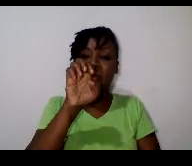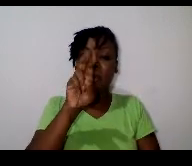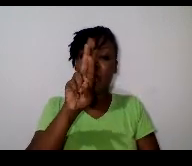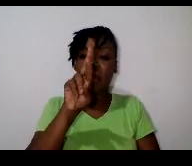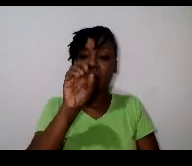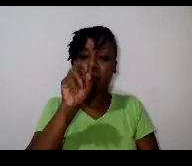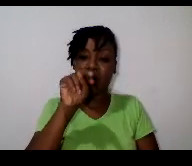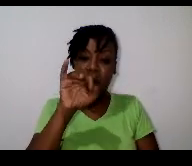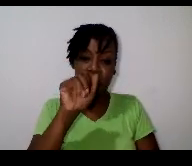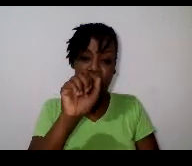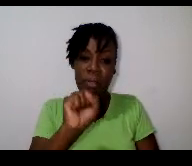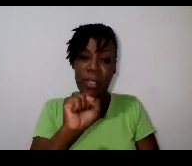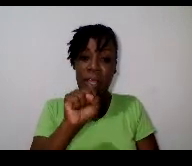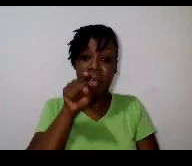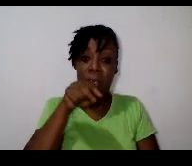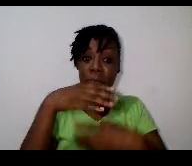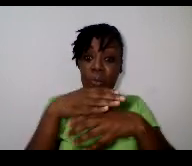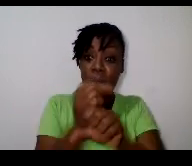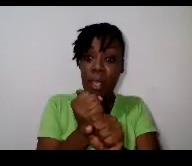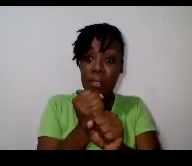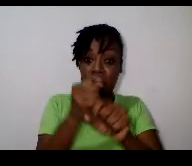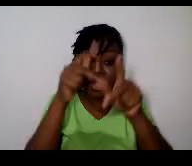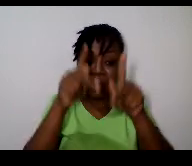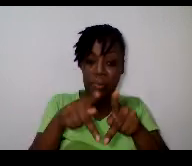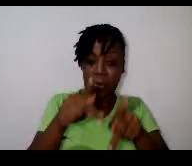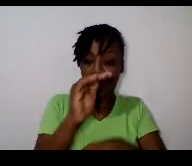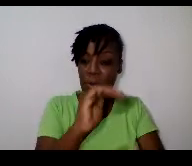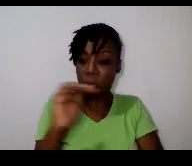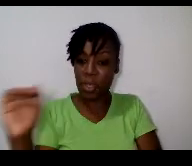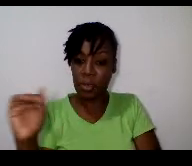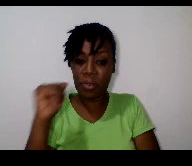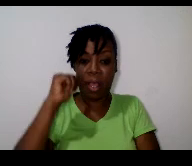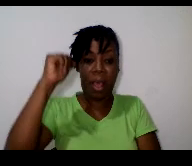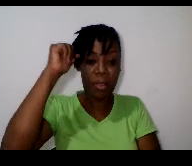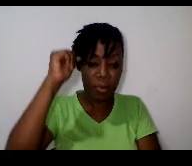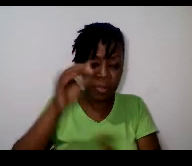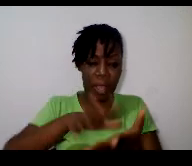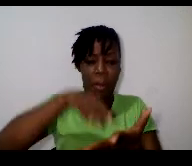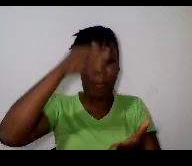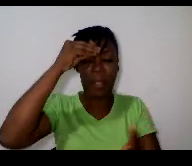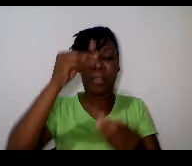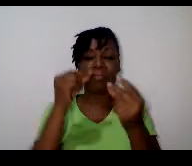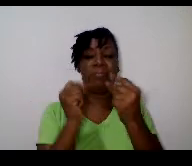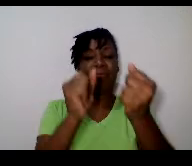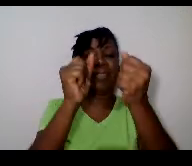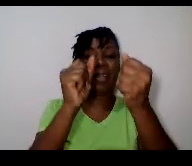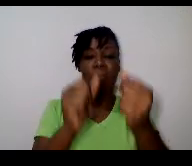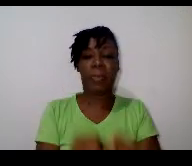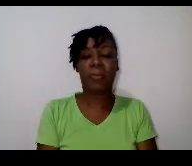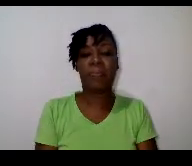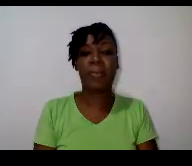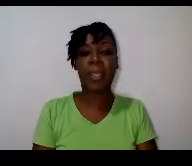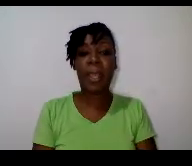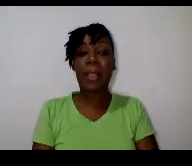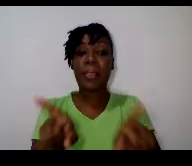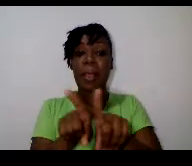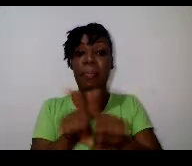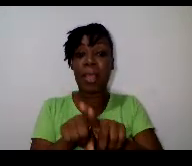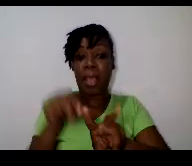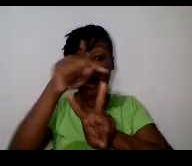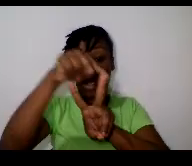mejor, aprendan más rápido y que los adultos también. Pero además hay dos químicos